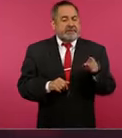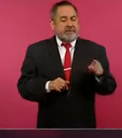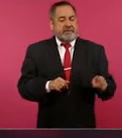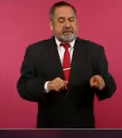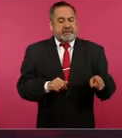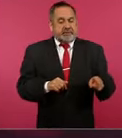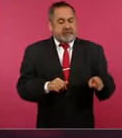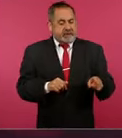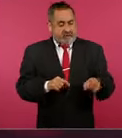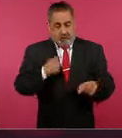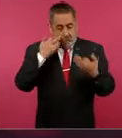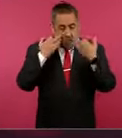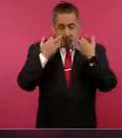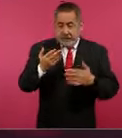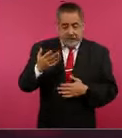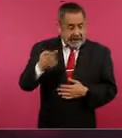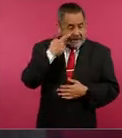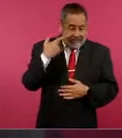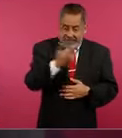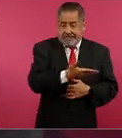esa es la prueba